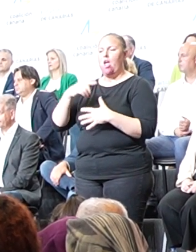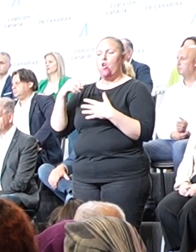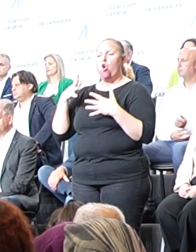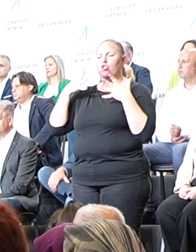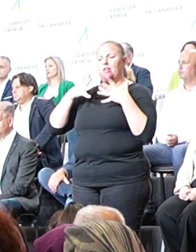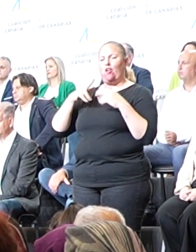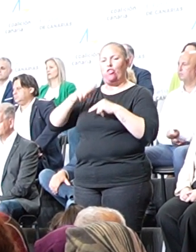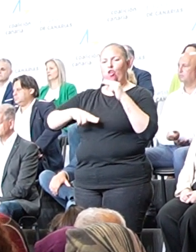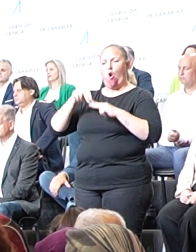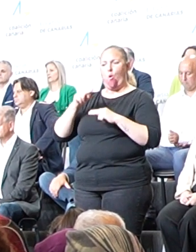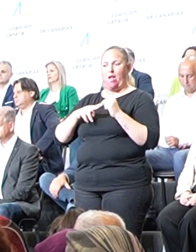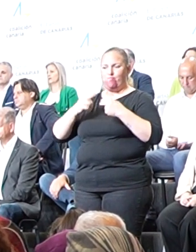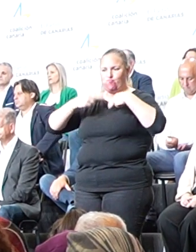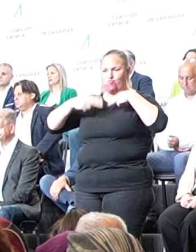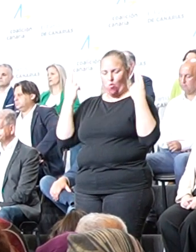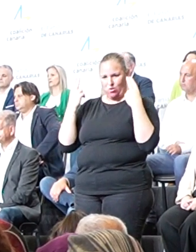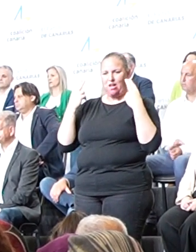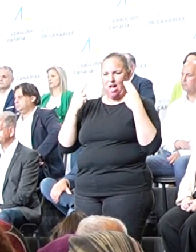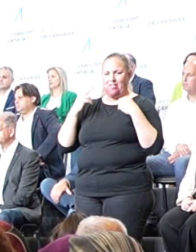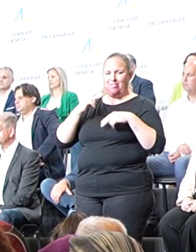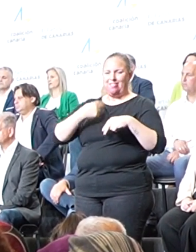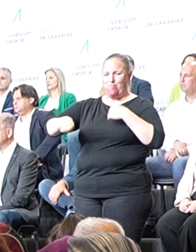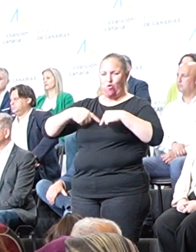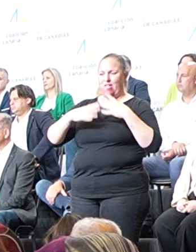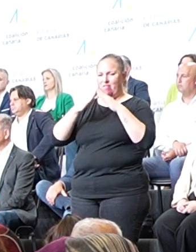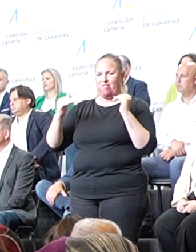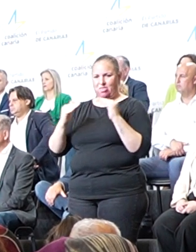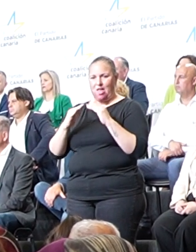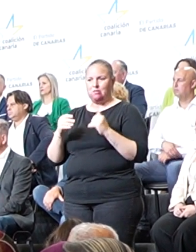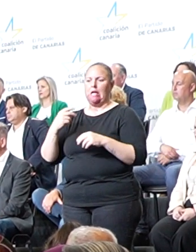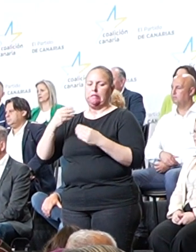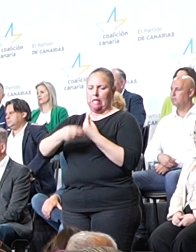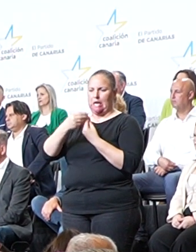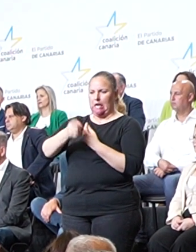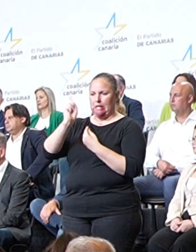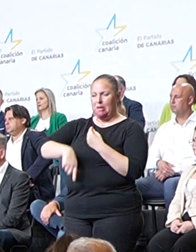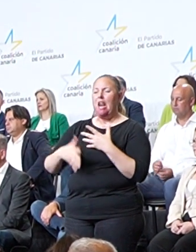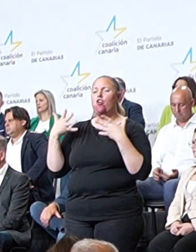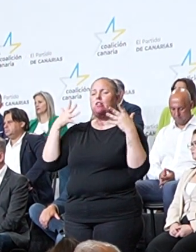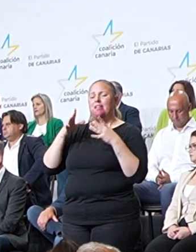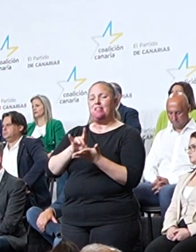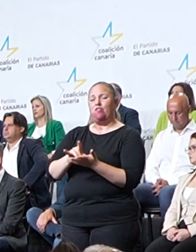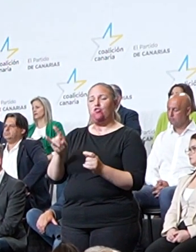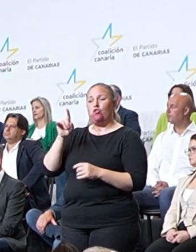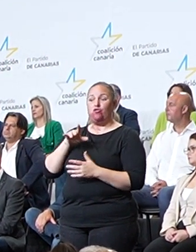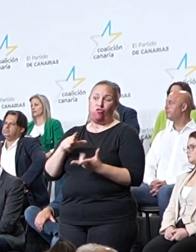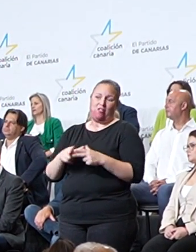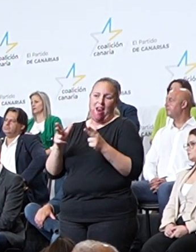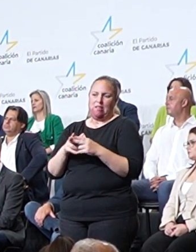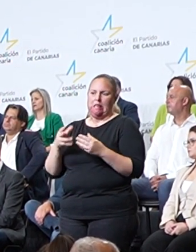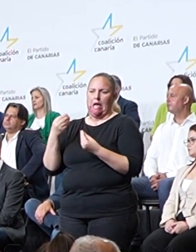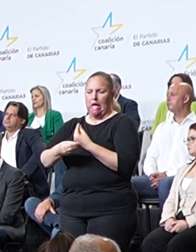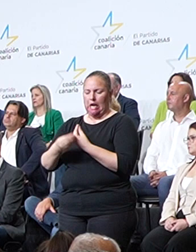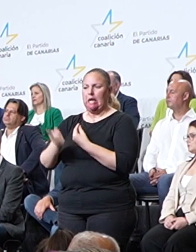Obras Públicas, Transporte y Vivienda es de Gran Canaria. Y la consejera de Servicios Sociales es de Gran Canaria.